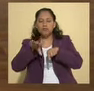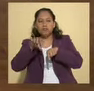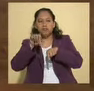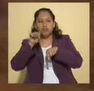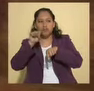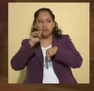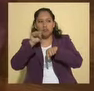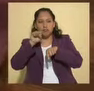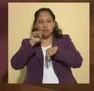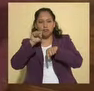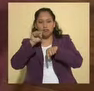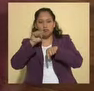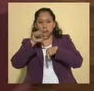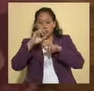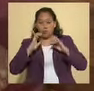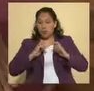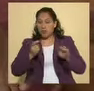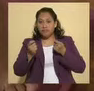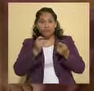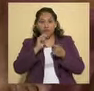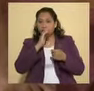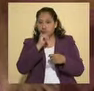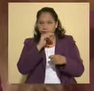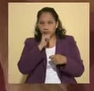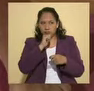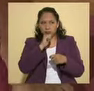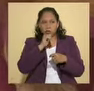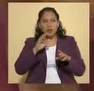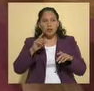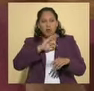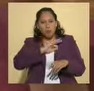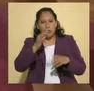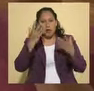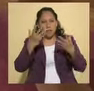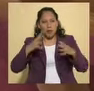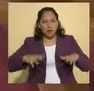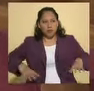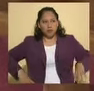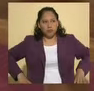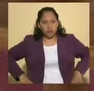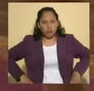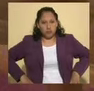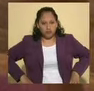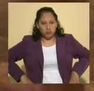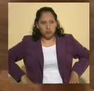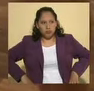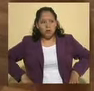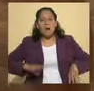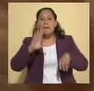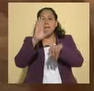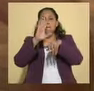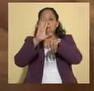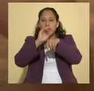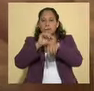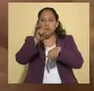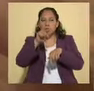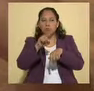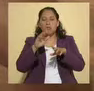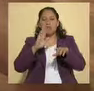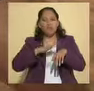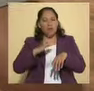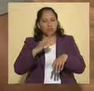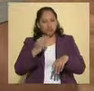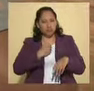control sobre tu cuerpo, el hecho de poner las manos sobre la cadera van a hacer que tengas un mayor balance y control.